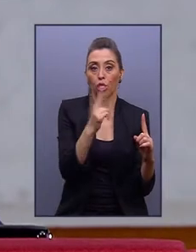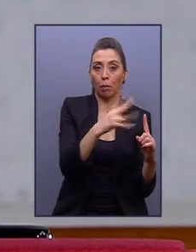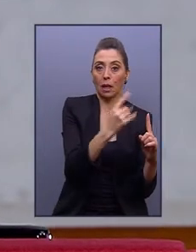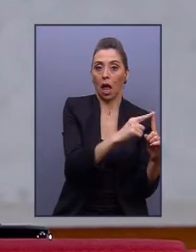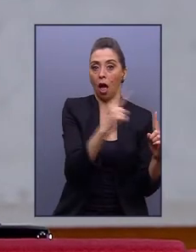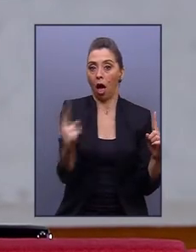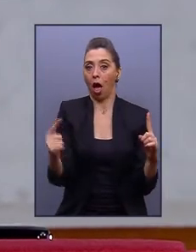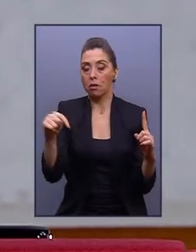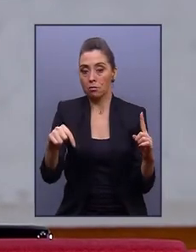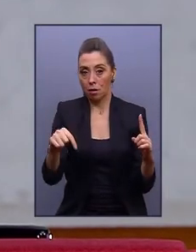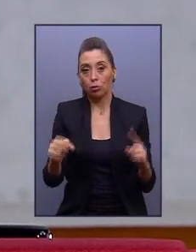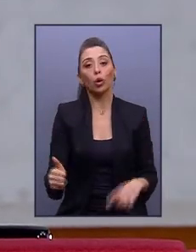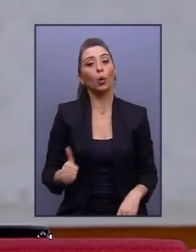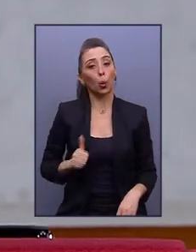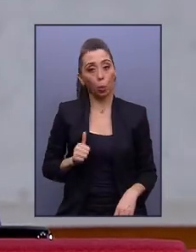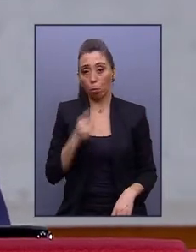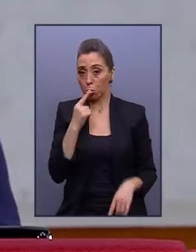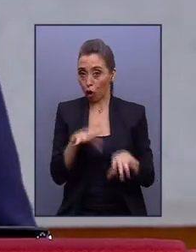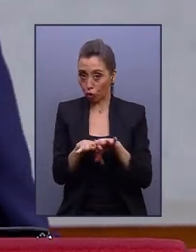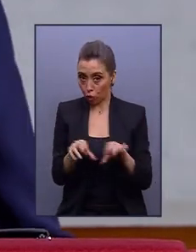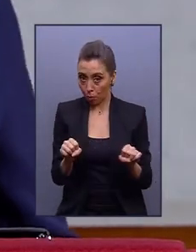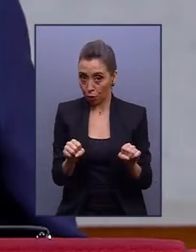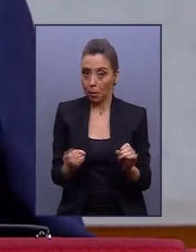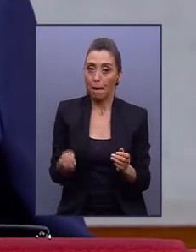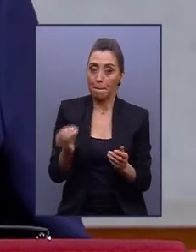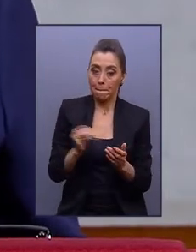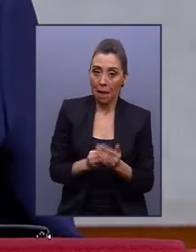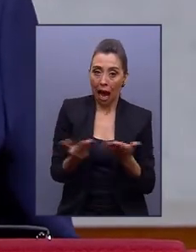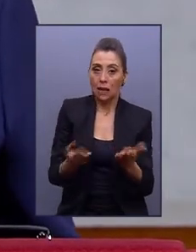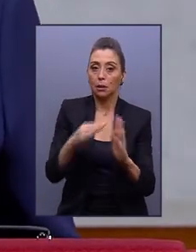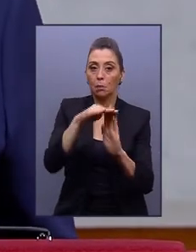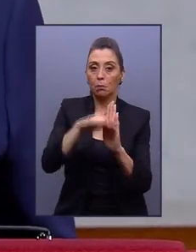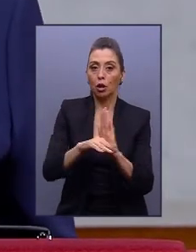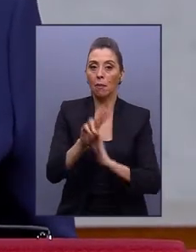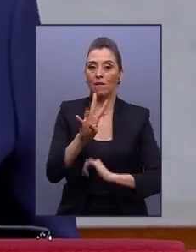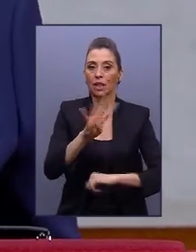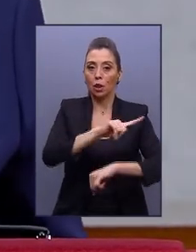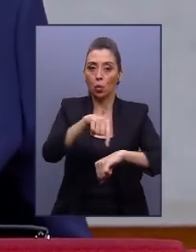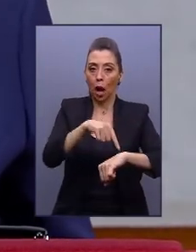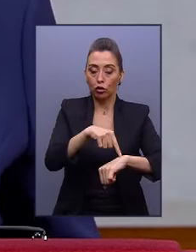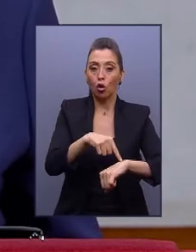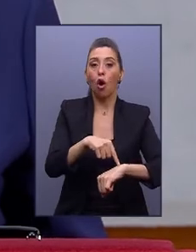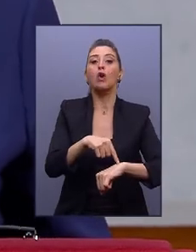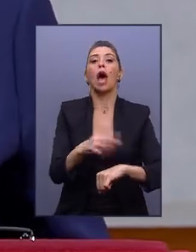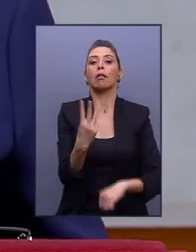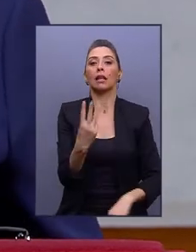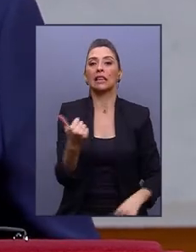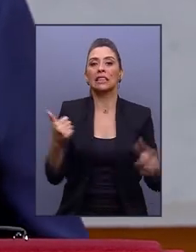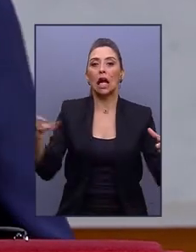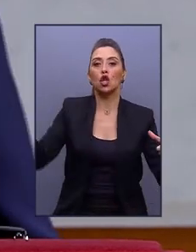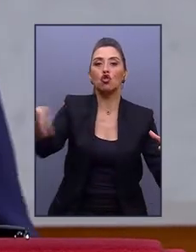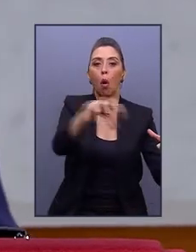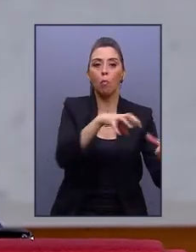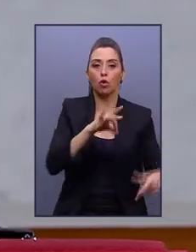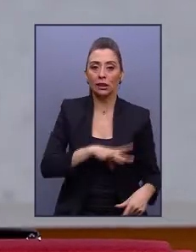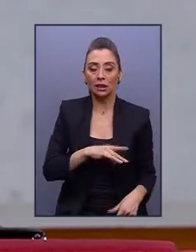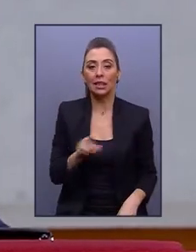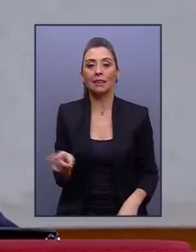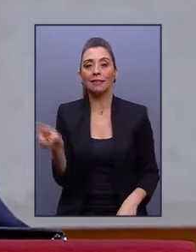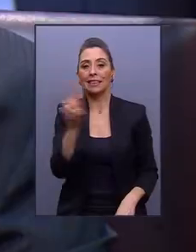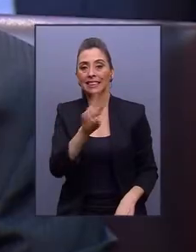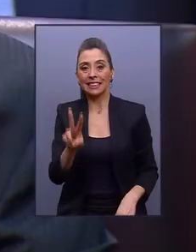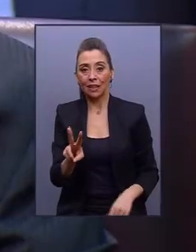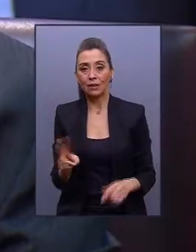2014. Cumplimos el compromiso de aumentar la cobertura del programa 24 horas a 36 comunas y hoy es el servicio de